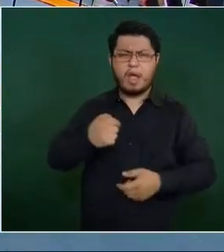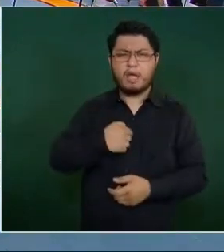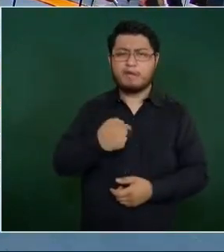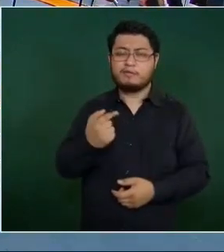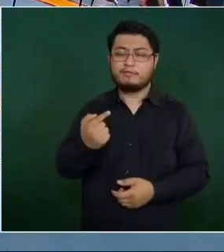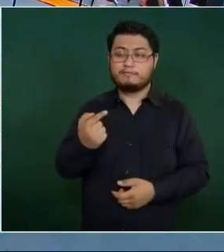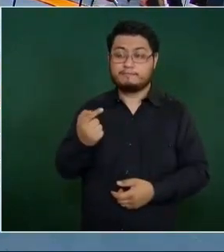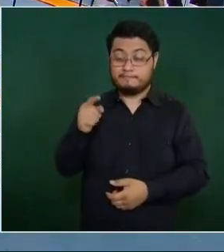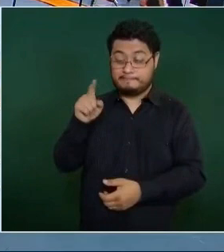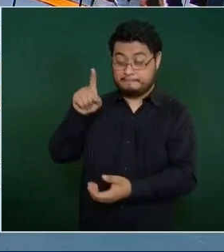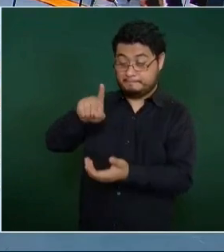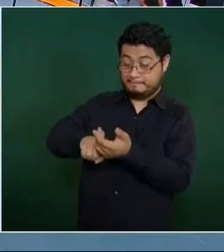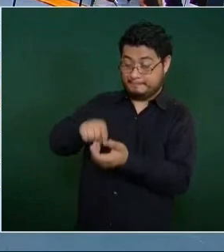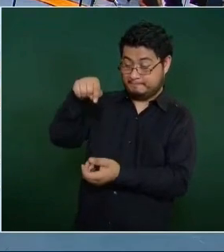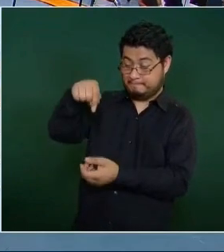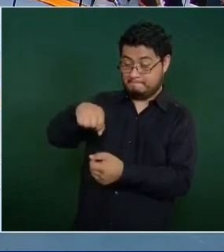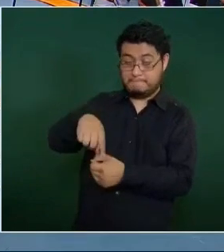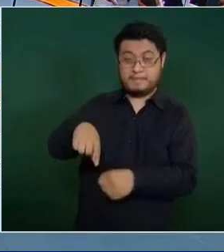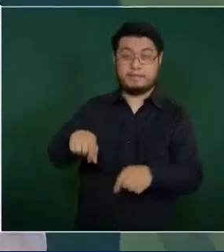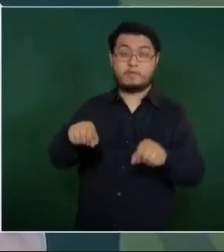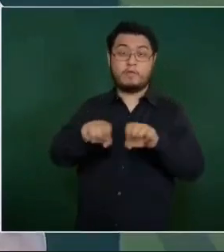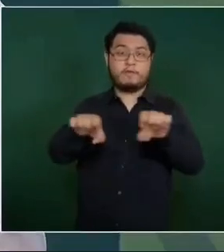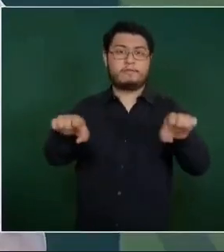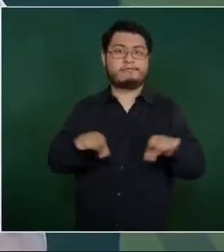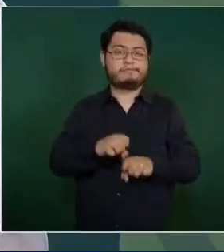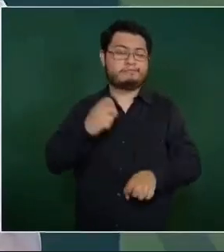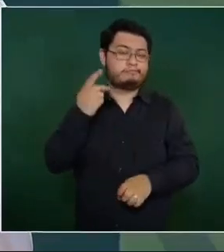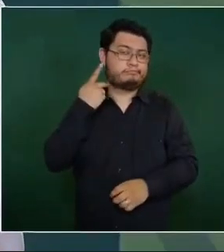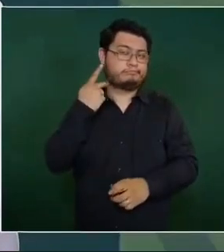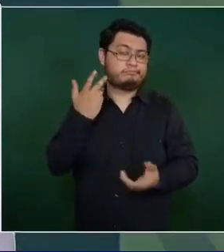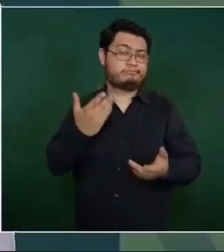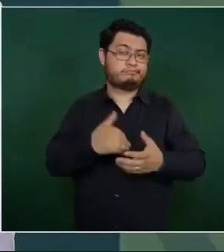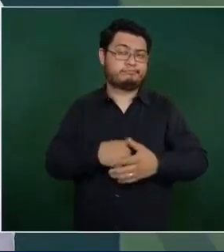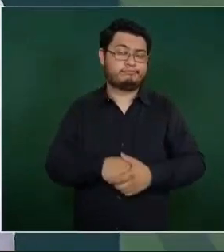al interior del partido nuestro?